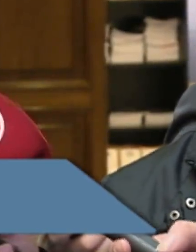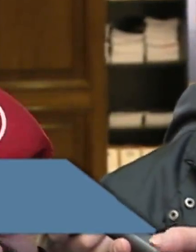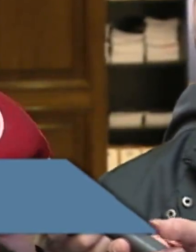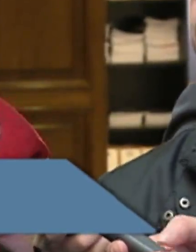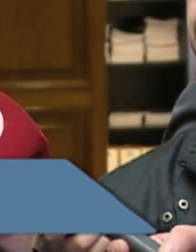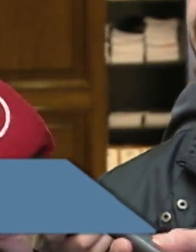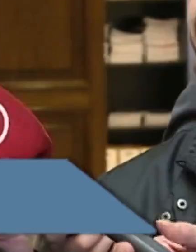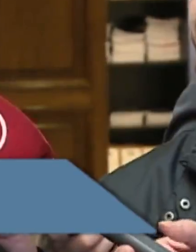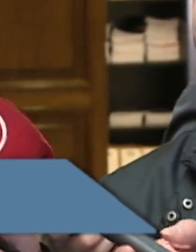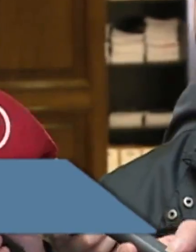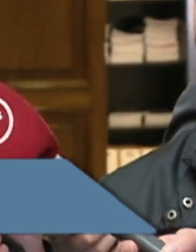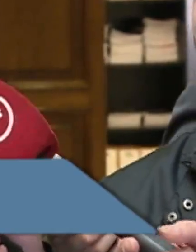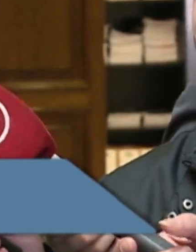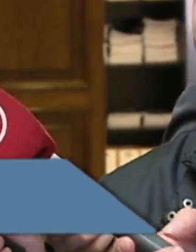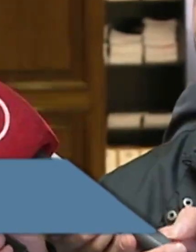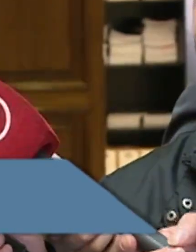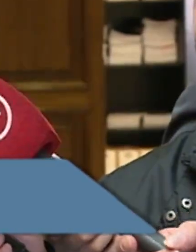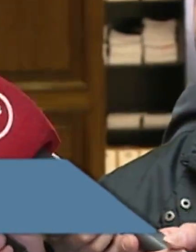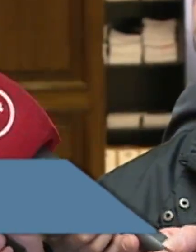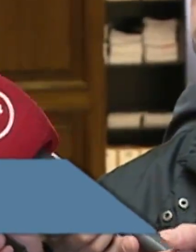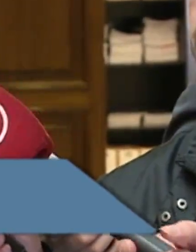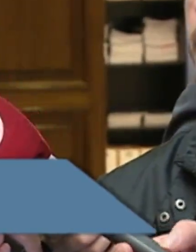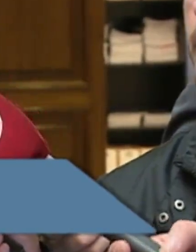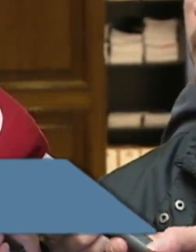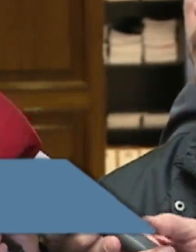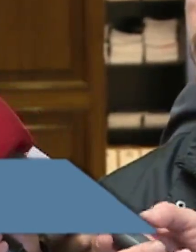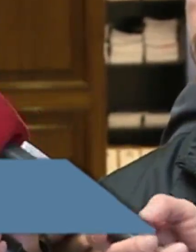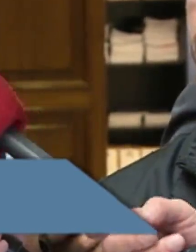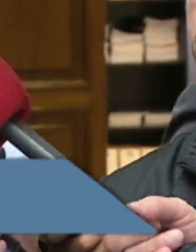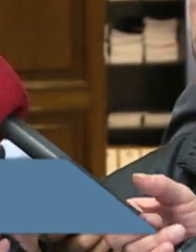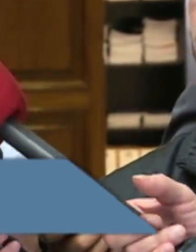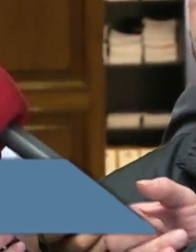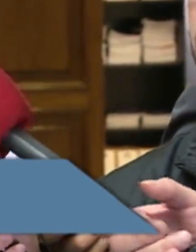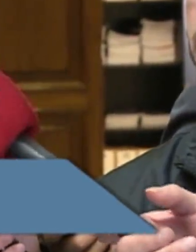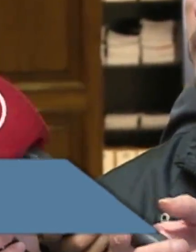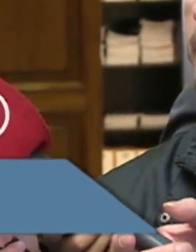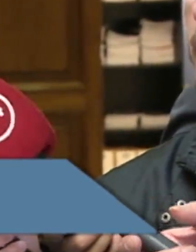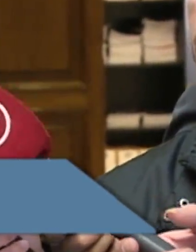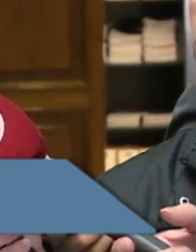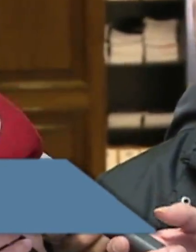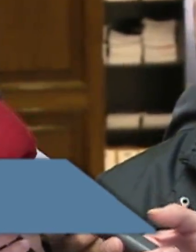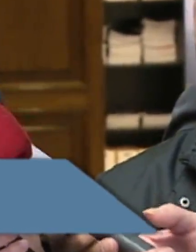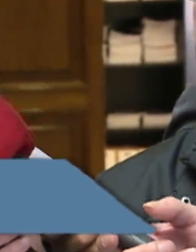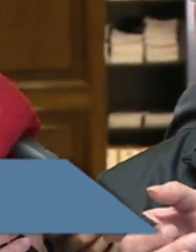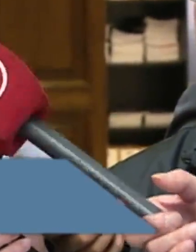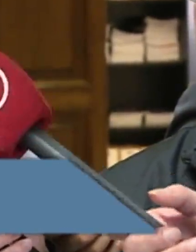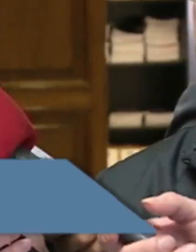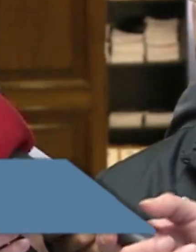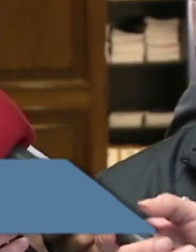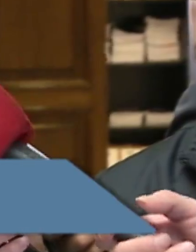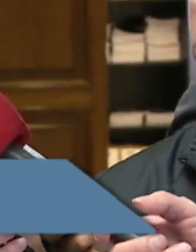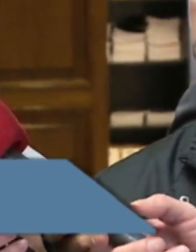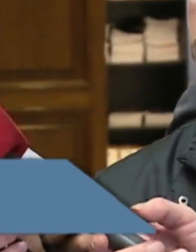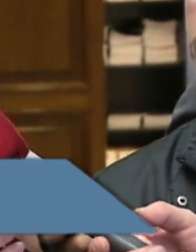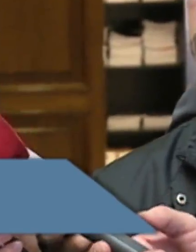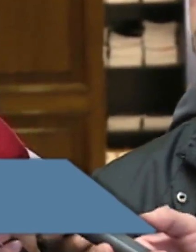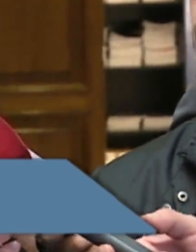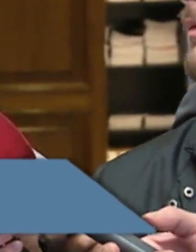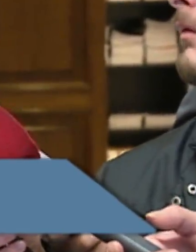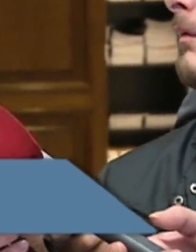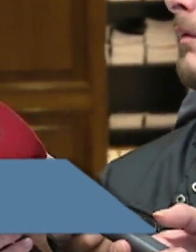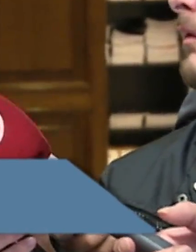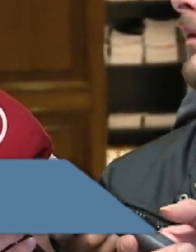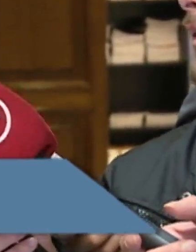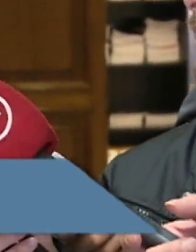pensiones en el mediano plazo y segundo también se mejoran muchas cosas respecto al mercado del factory y eso también es una